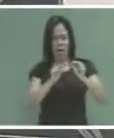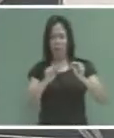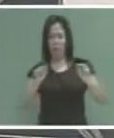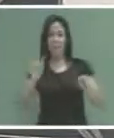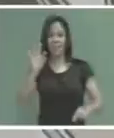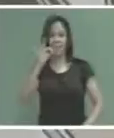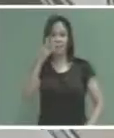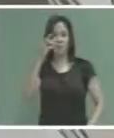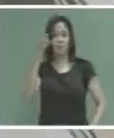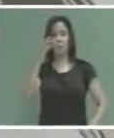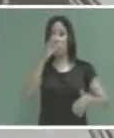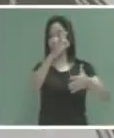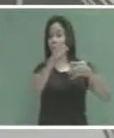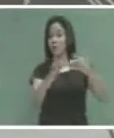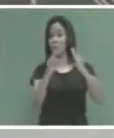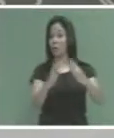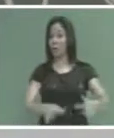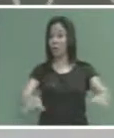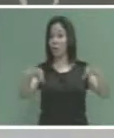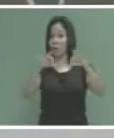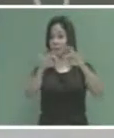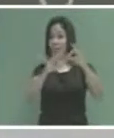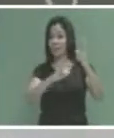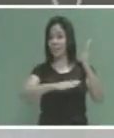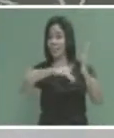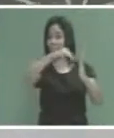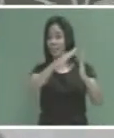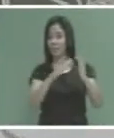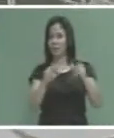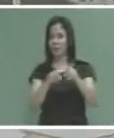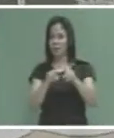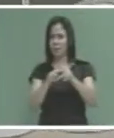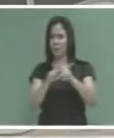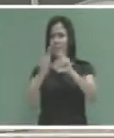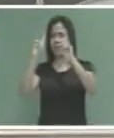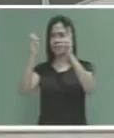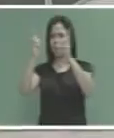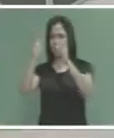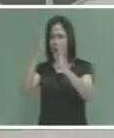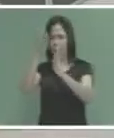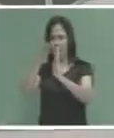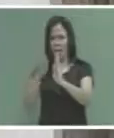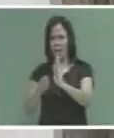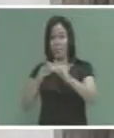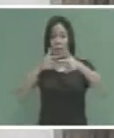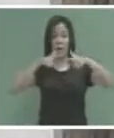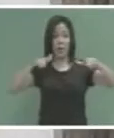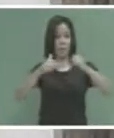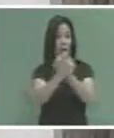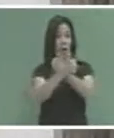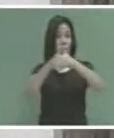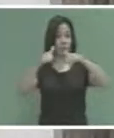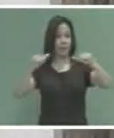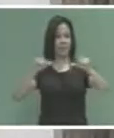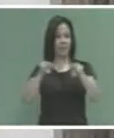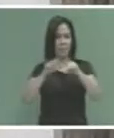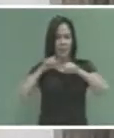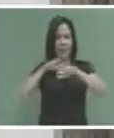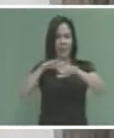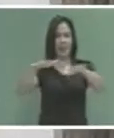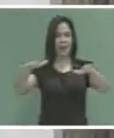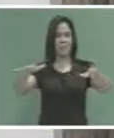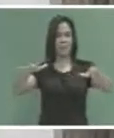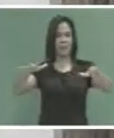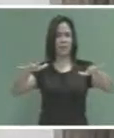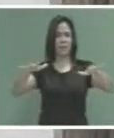son factores importantes en su obra, más que los detalles del tema en composición. El lenguaje autónomo y la naturaleza